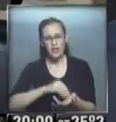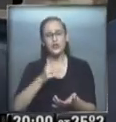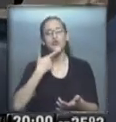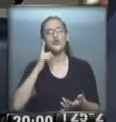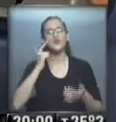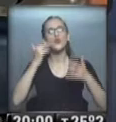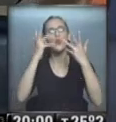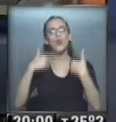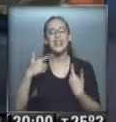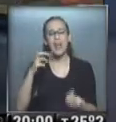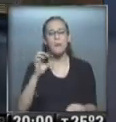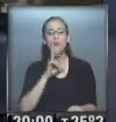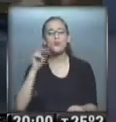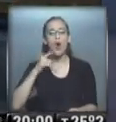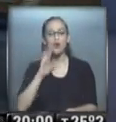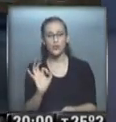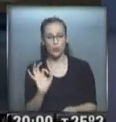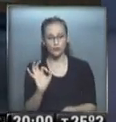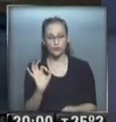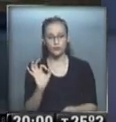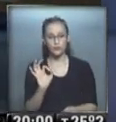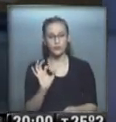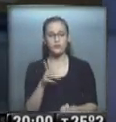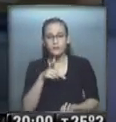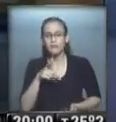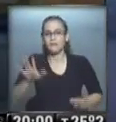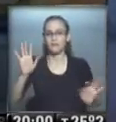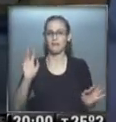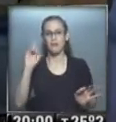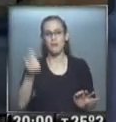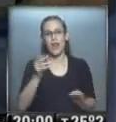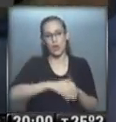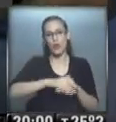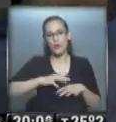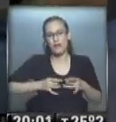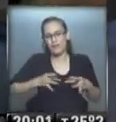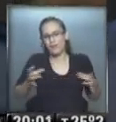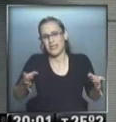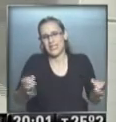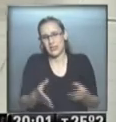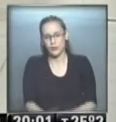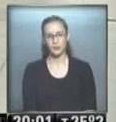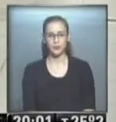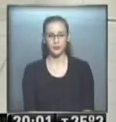sustancia radioactiva plutonio, lo que fortalece la hipótesis de que falleció envenenado.